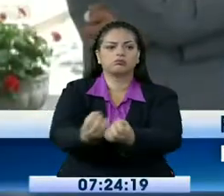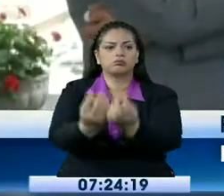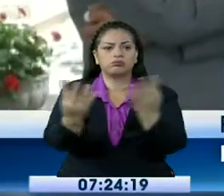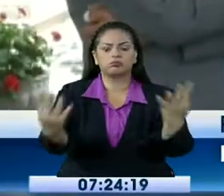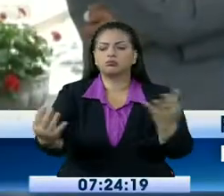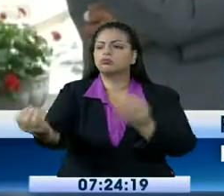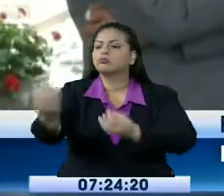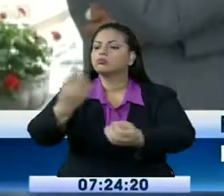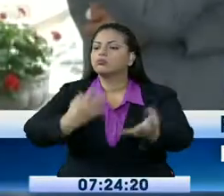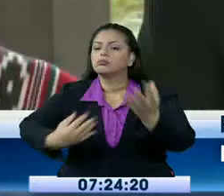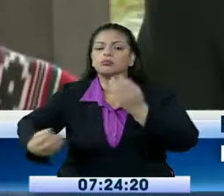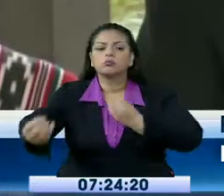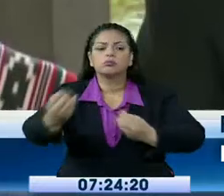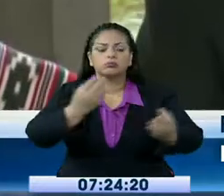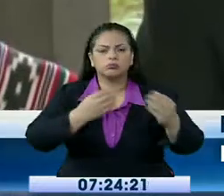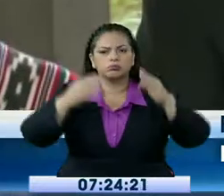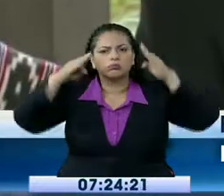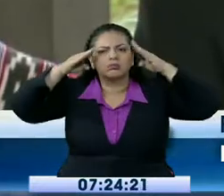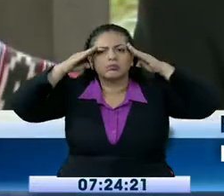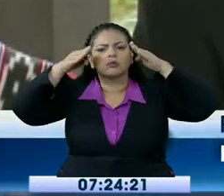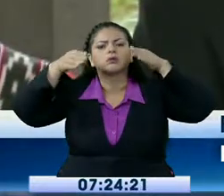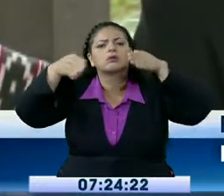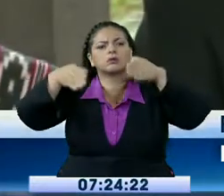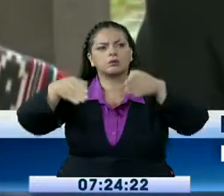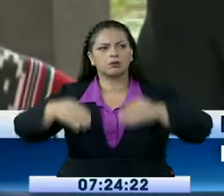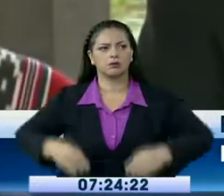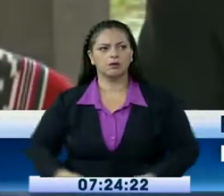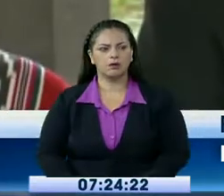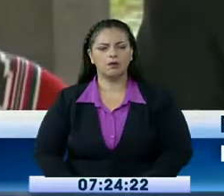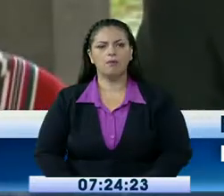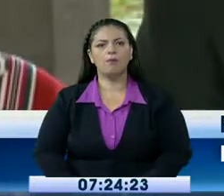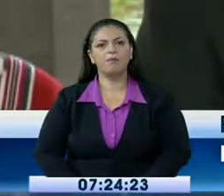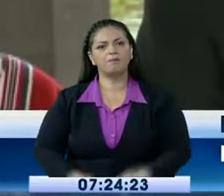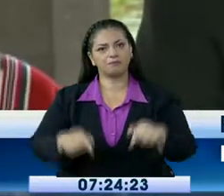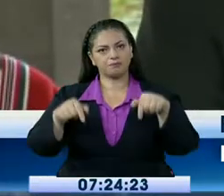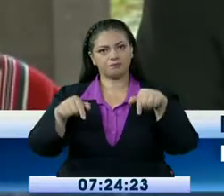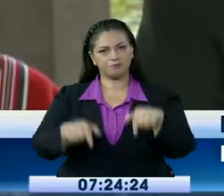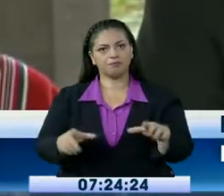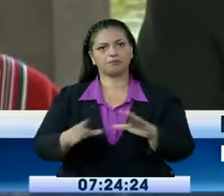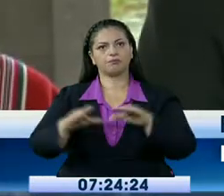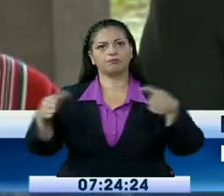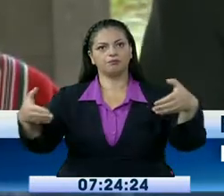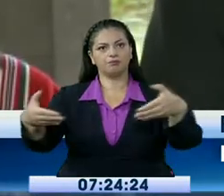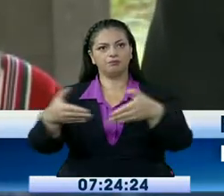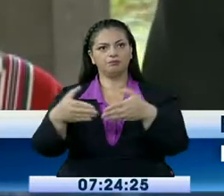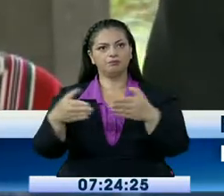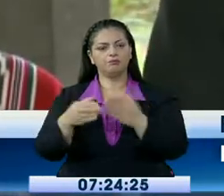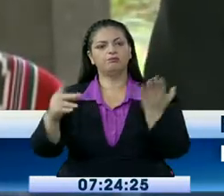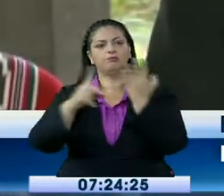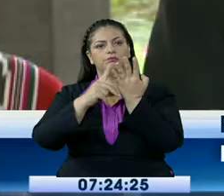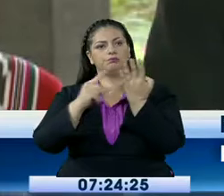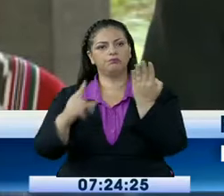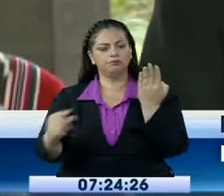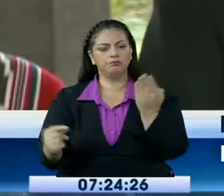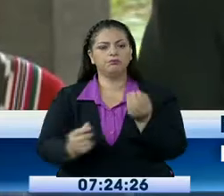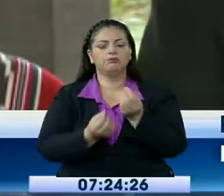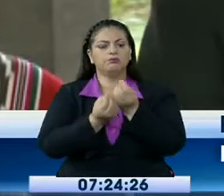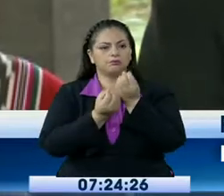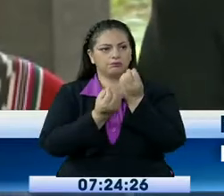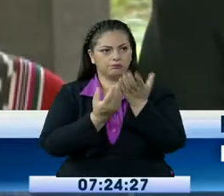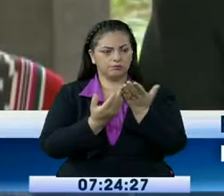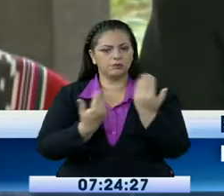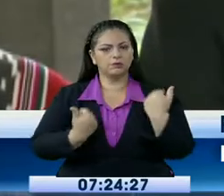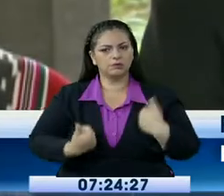las primeras propuestas. El sector ha expresado la predisposición que existe para poder ser parte